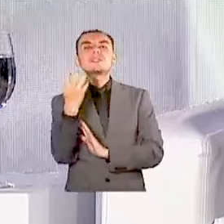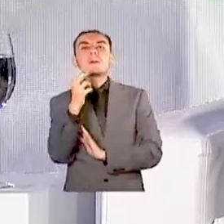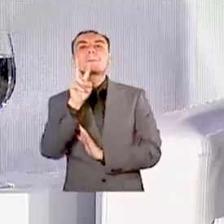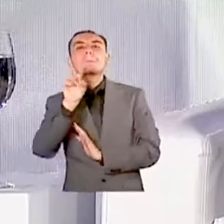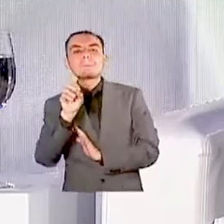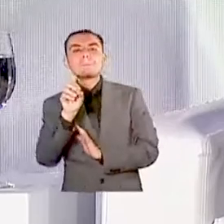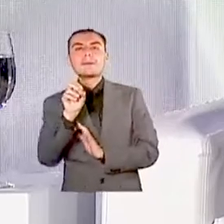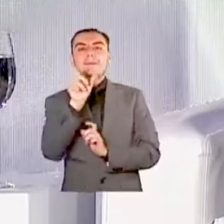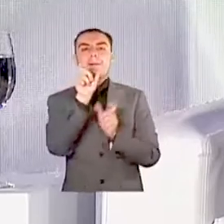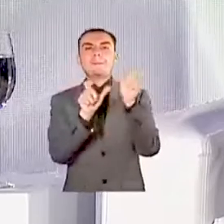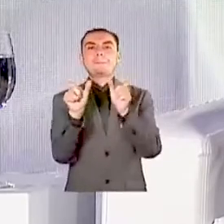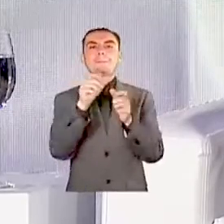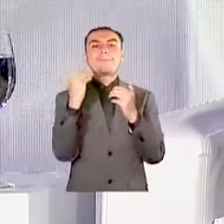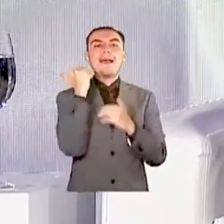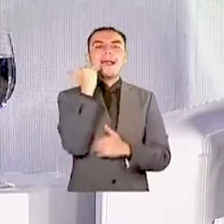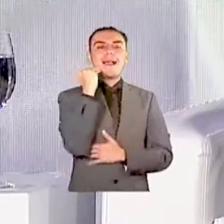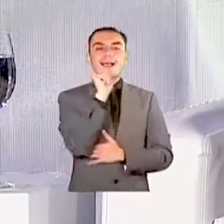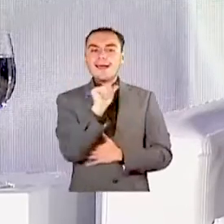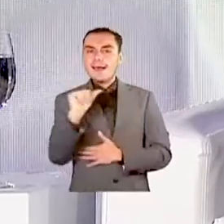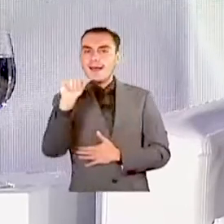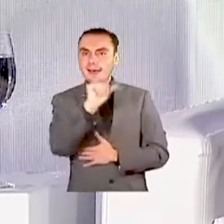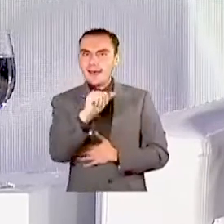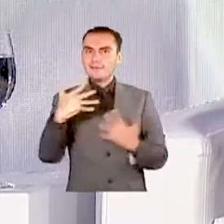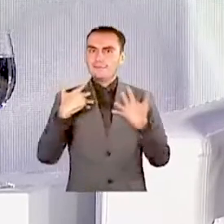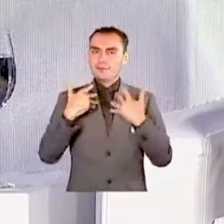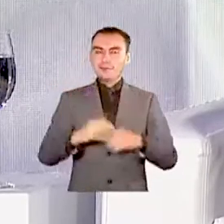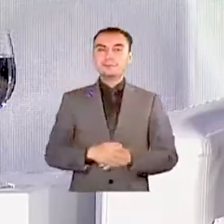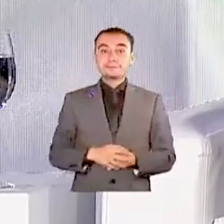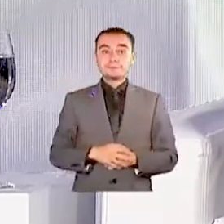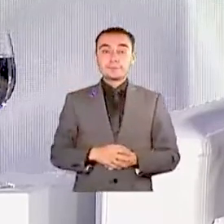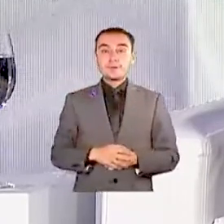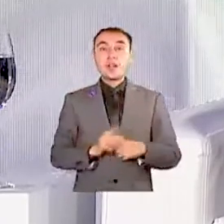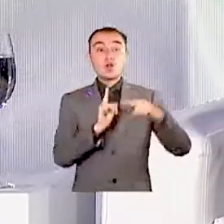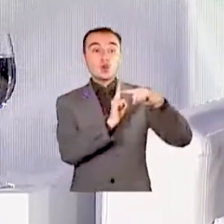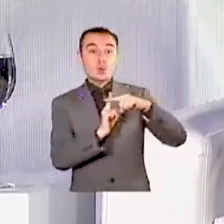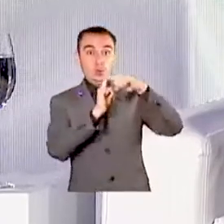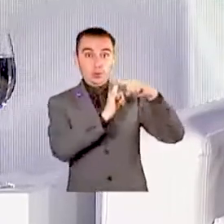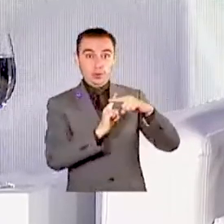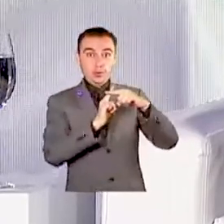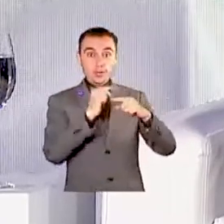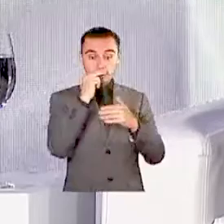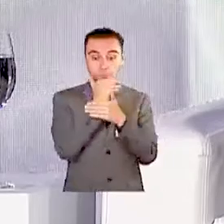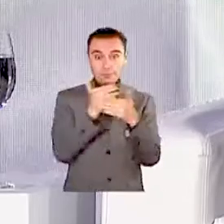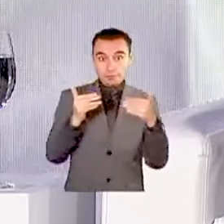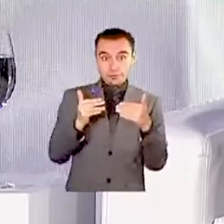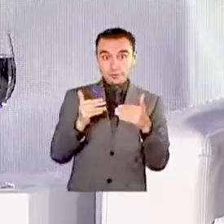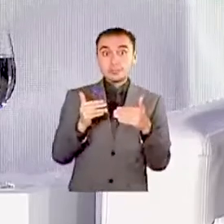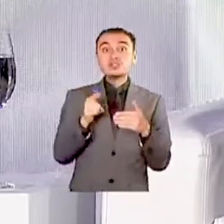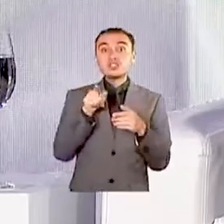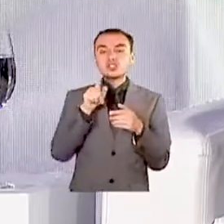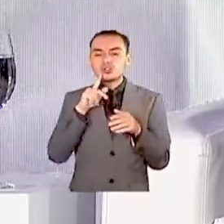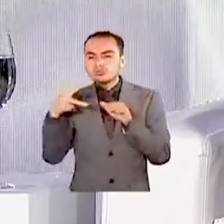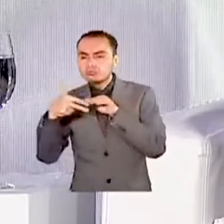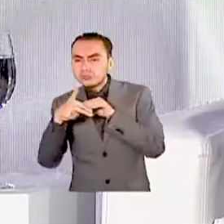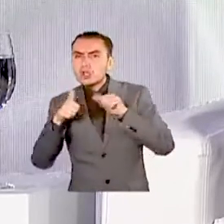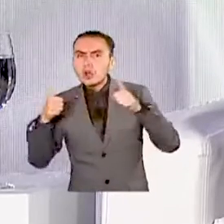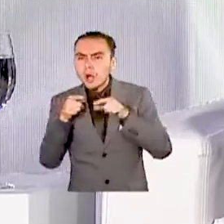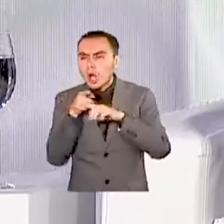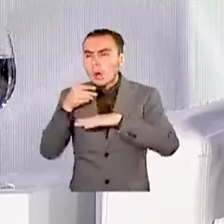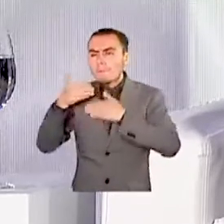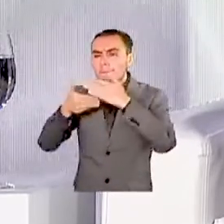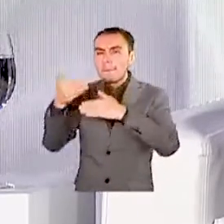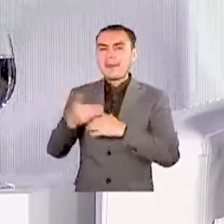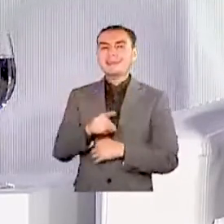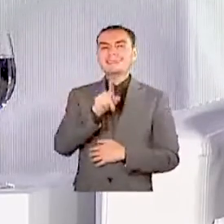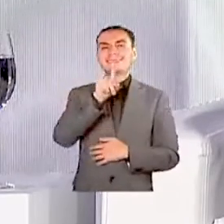rurales víctimas. Los procuradores judiciales de infancia, adolescencia, familia y mujeres intervinieron en 607 procesos